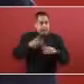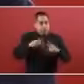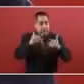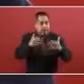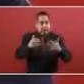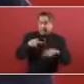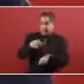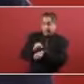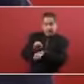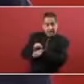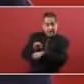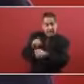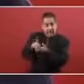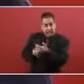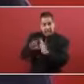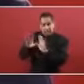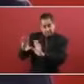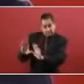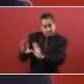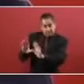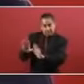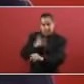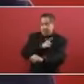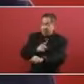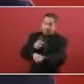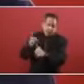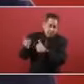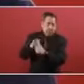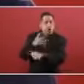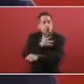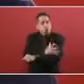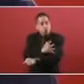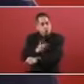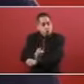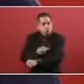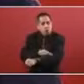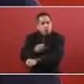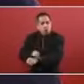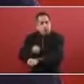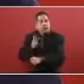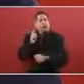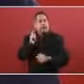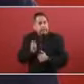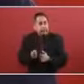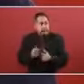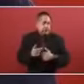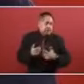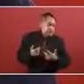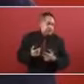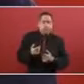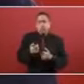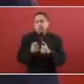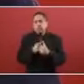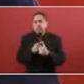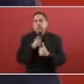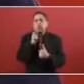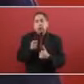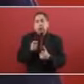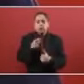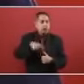defienda de que debe de haber honestidad, pues lo primero